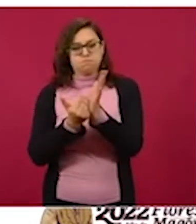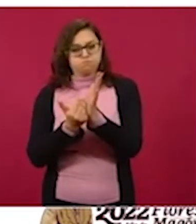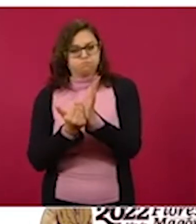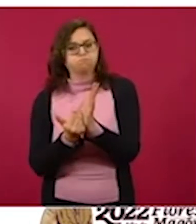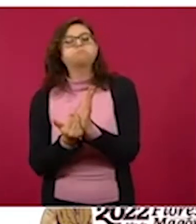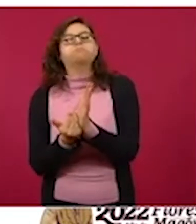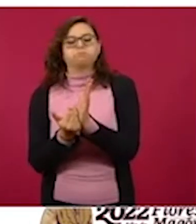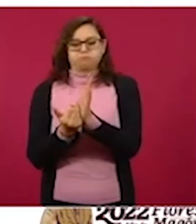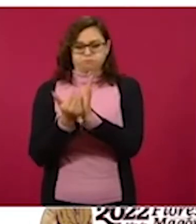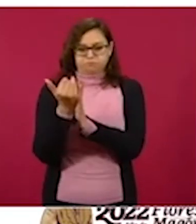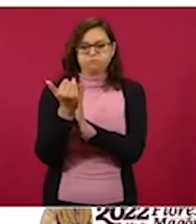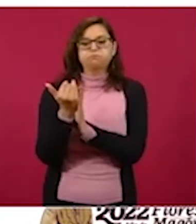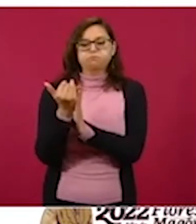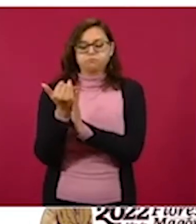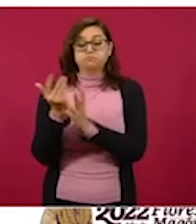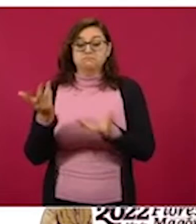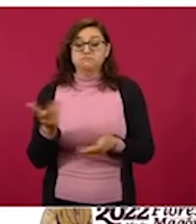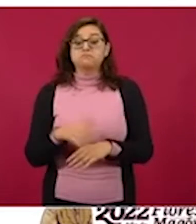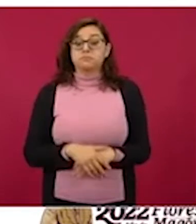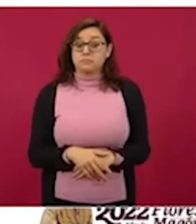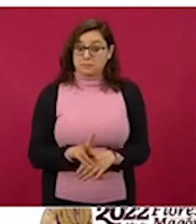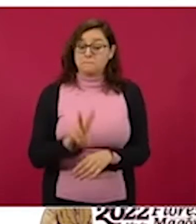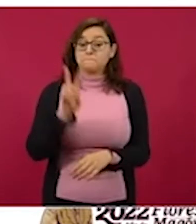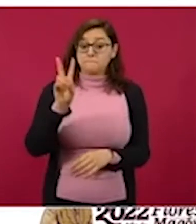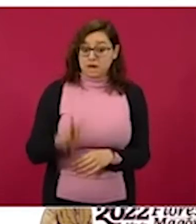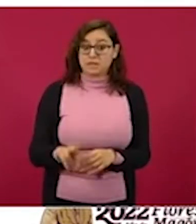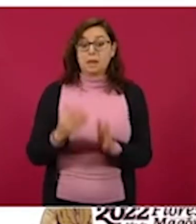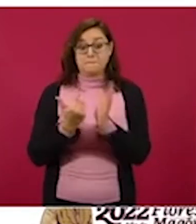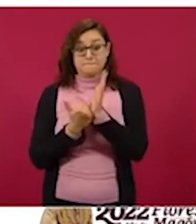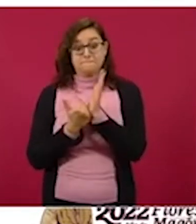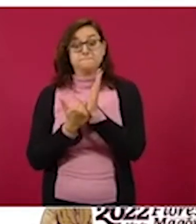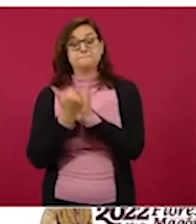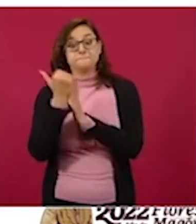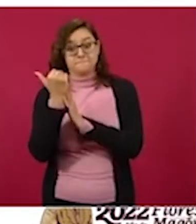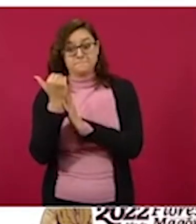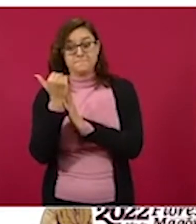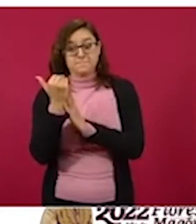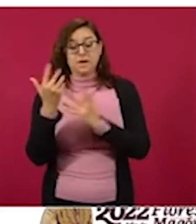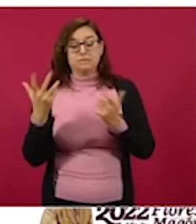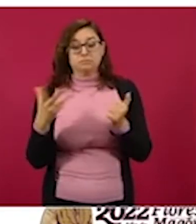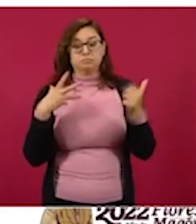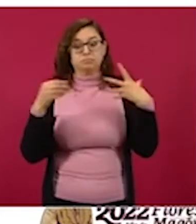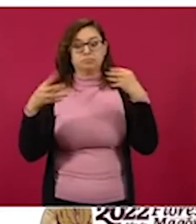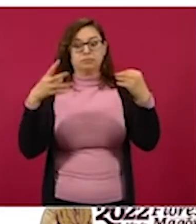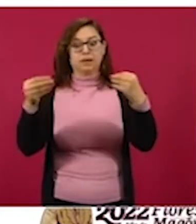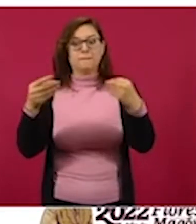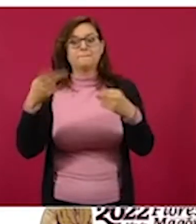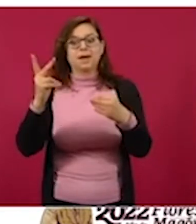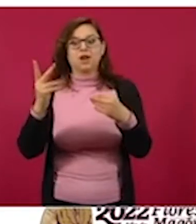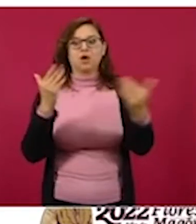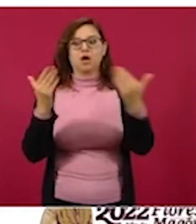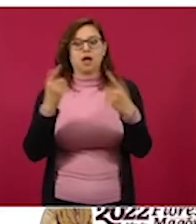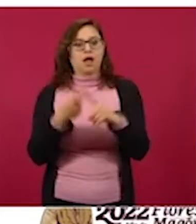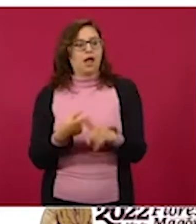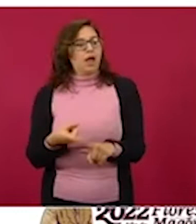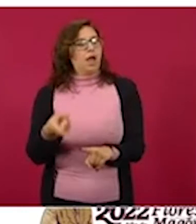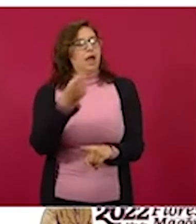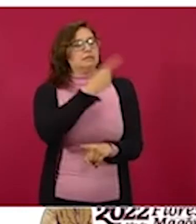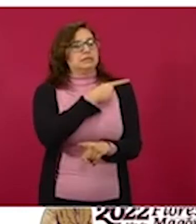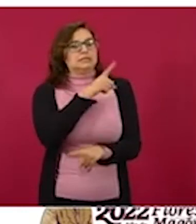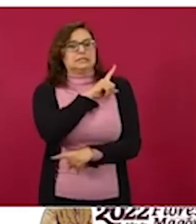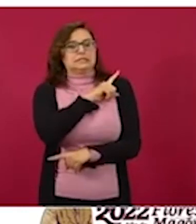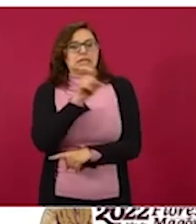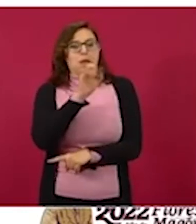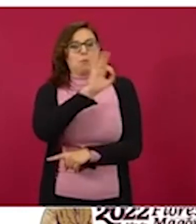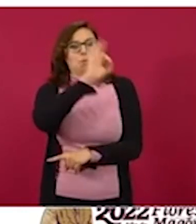aumento desde lo sigue siendo un aumento pero contrasta con el aumento de más de 100 puntos porcentuales que tuvimos en las primeras